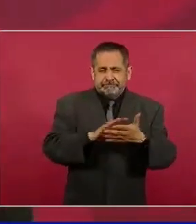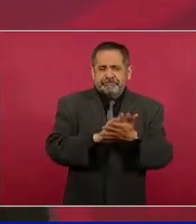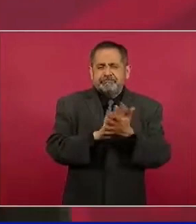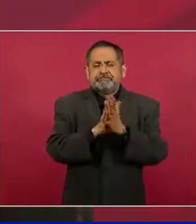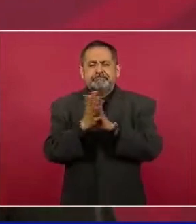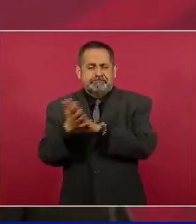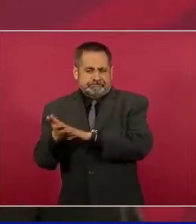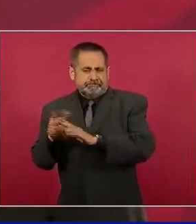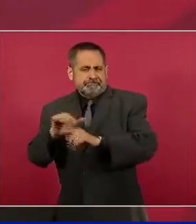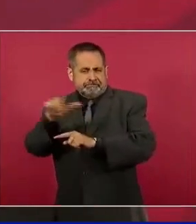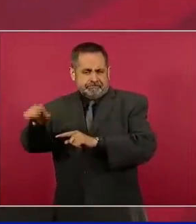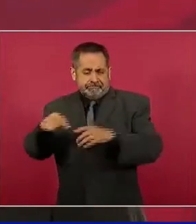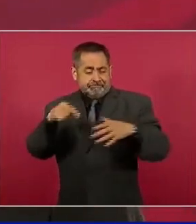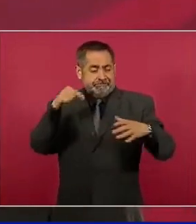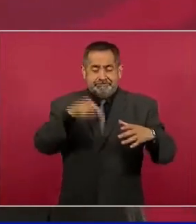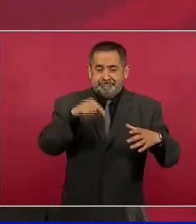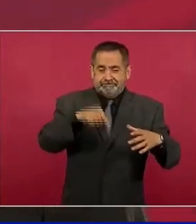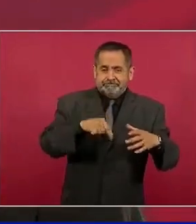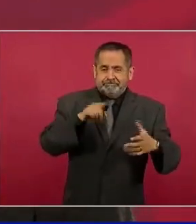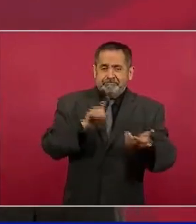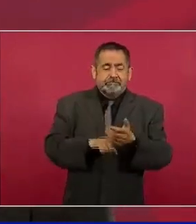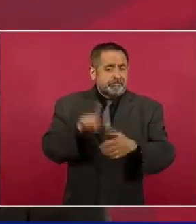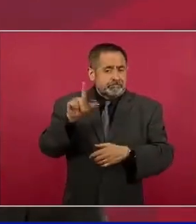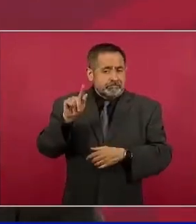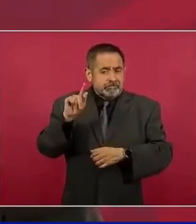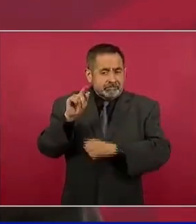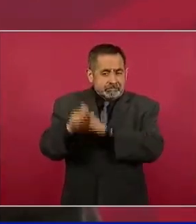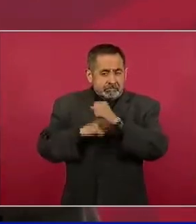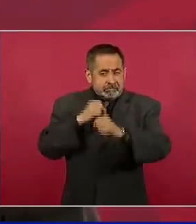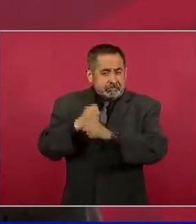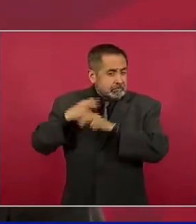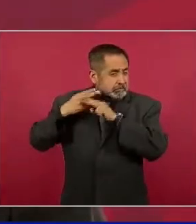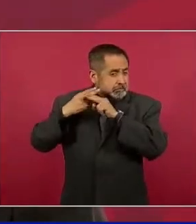domina por 70 años.